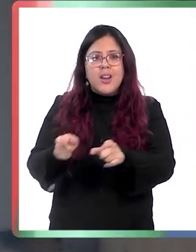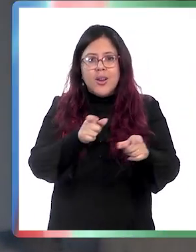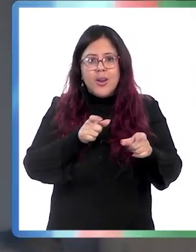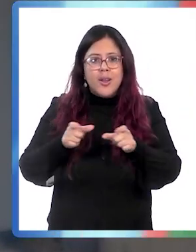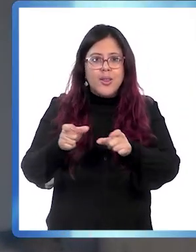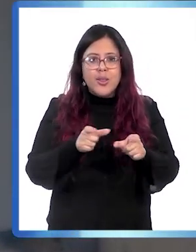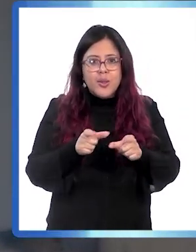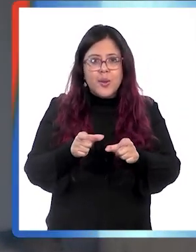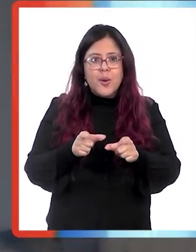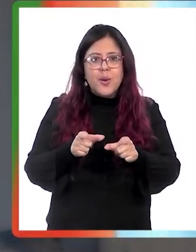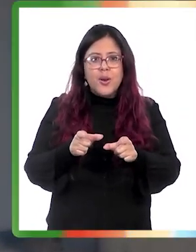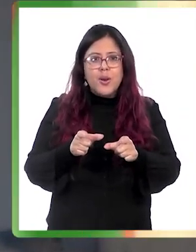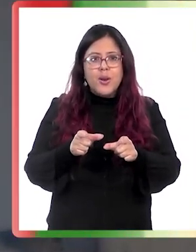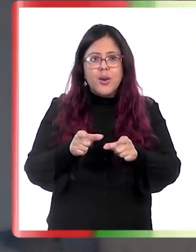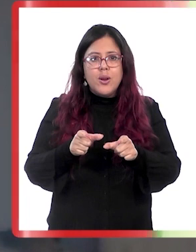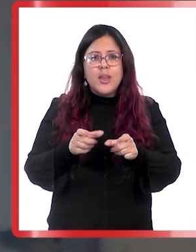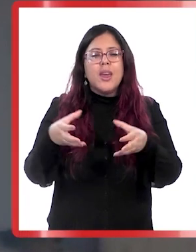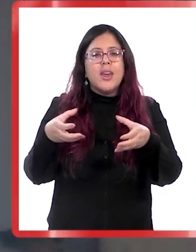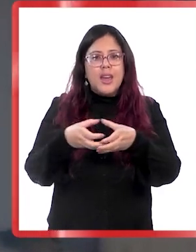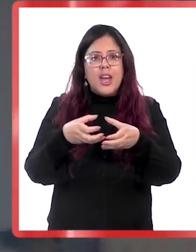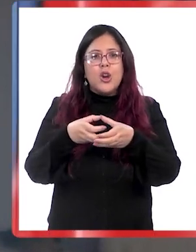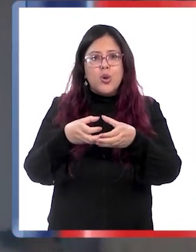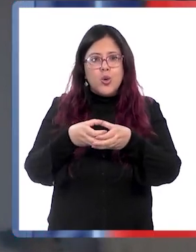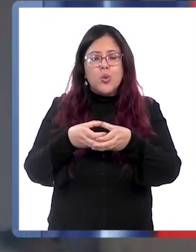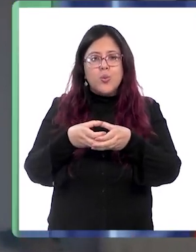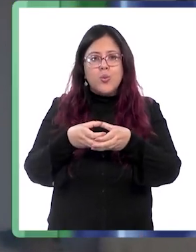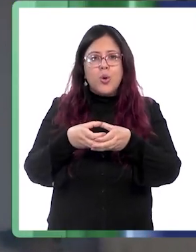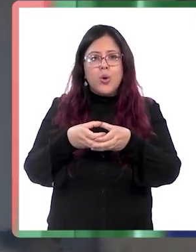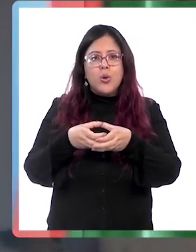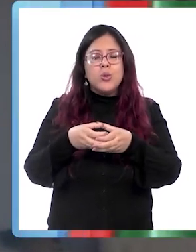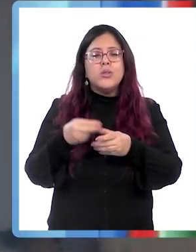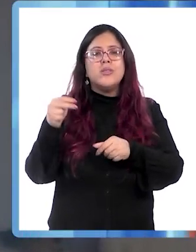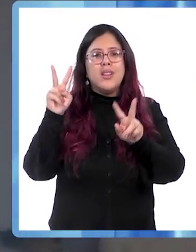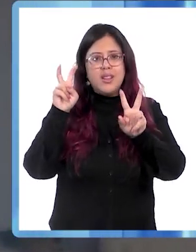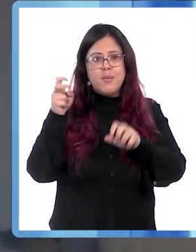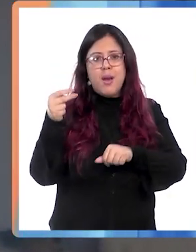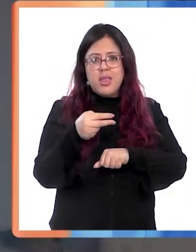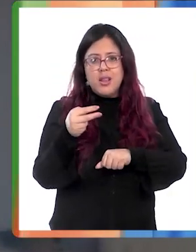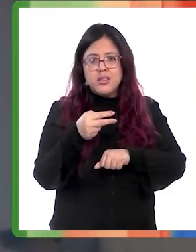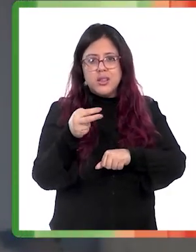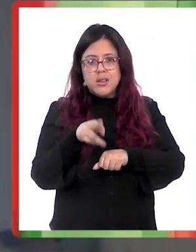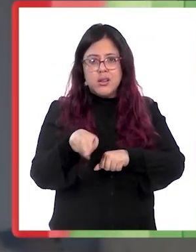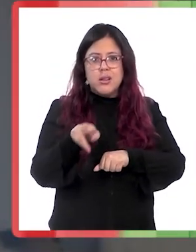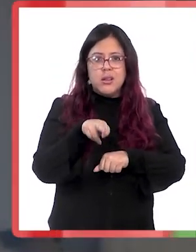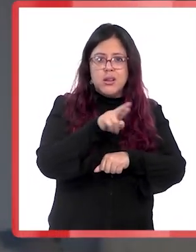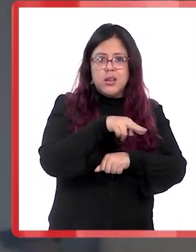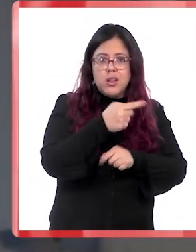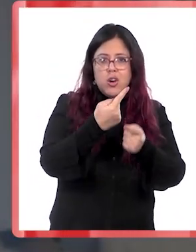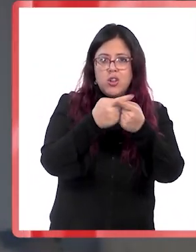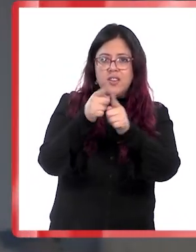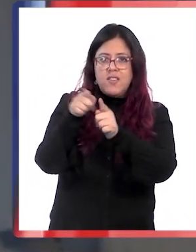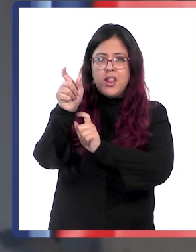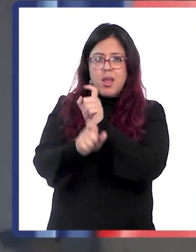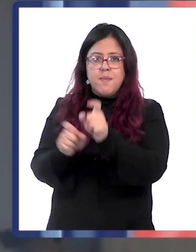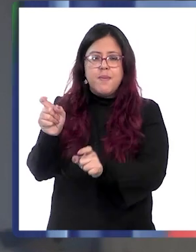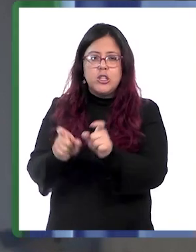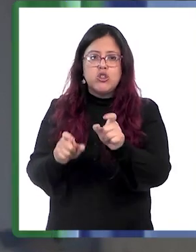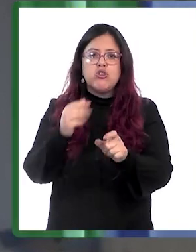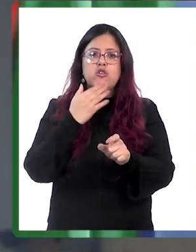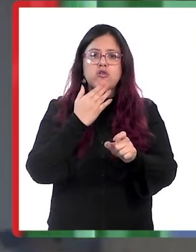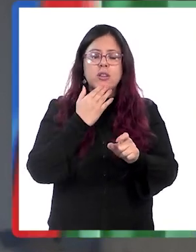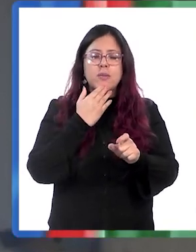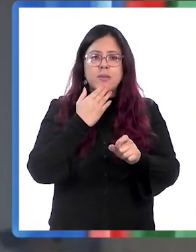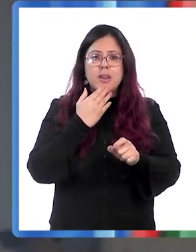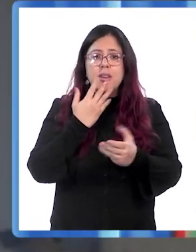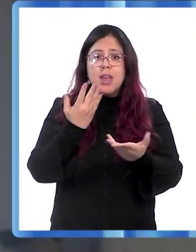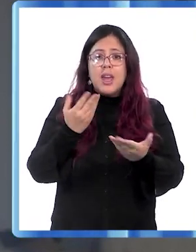en esta población de alto riesgo de contactos sexuales frecuente con distintas parejas y sobre todo hombres que tienen sexo